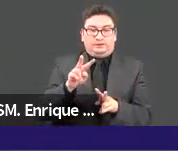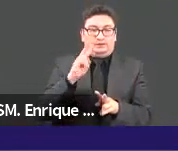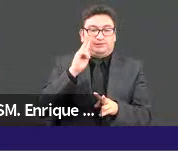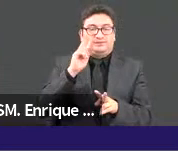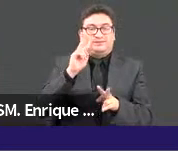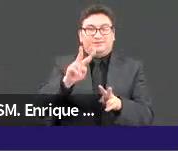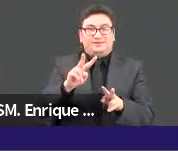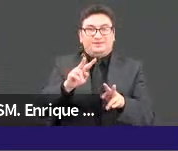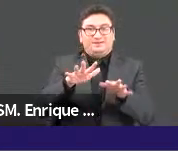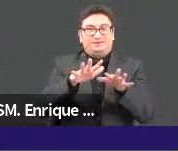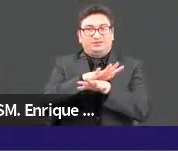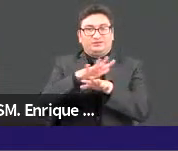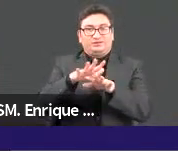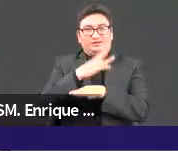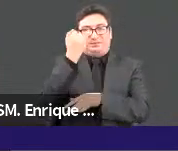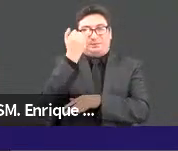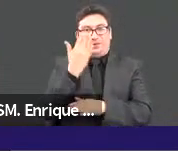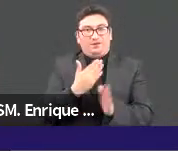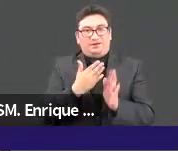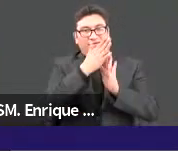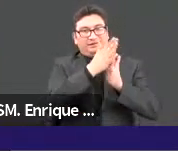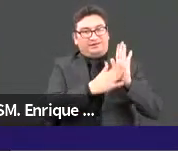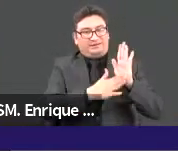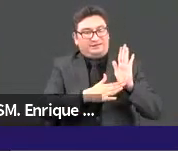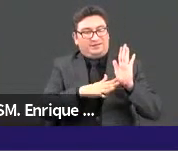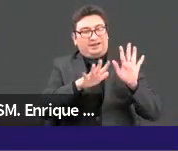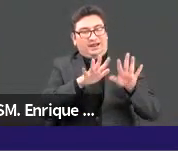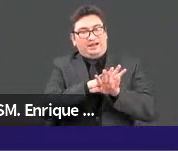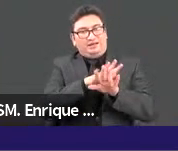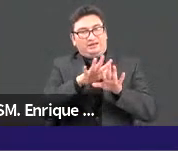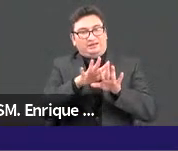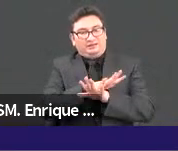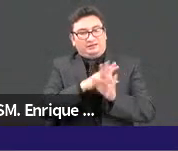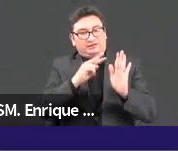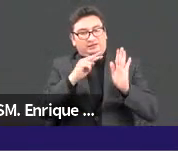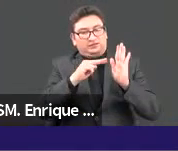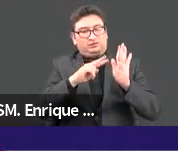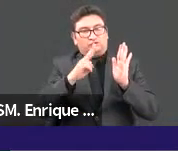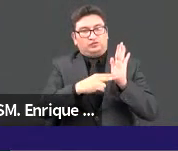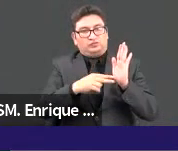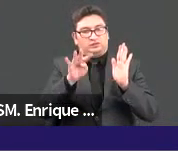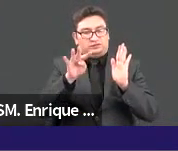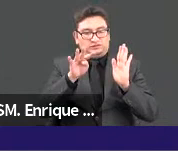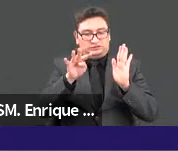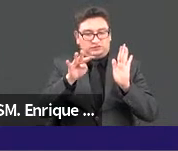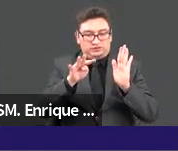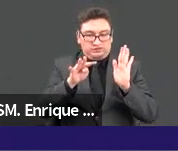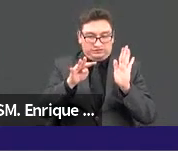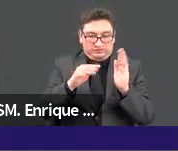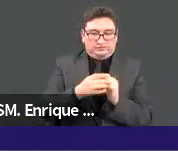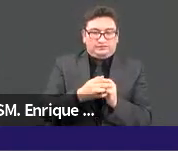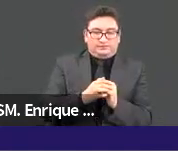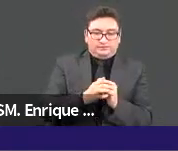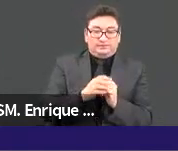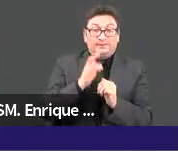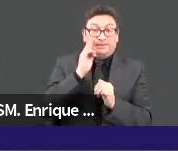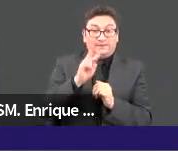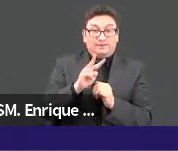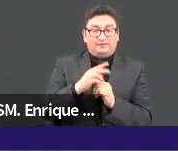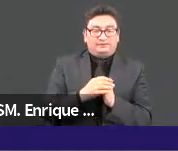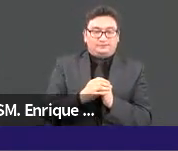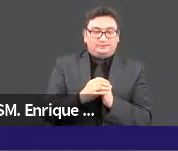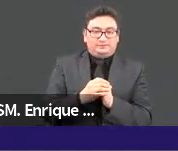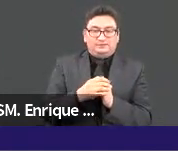fue cambiando la imagen, incluso las portadas en 2019, ¿sí? Vean aquí cómo se